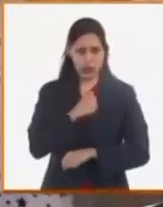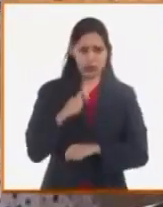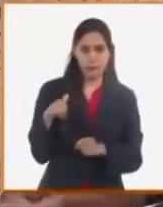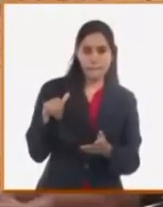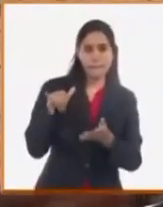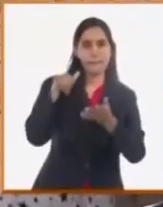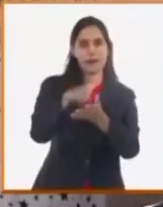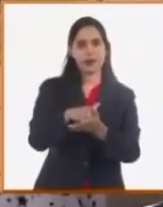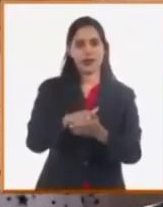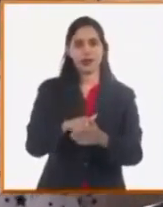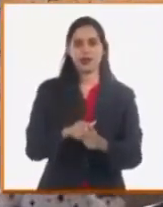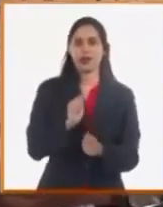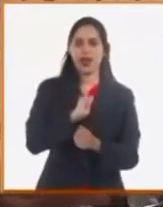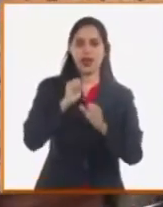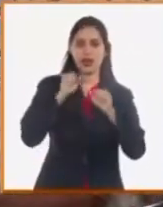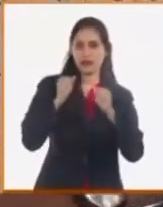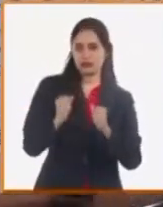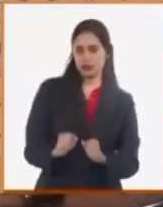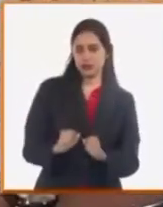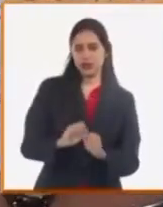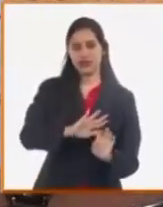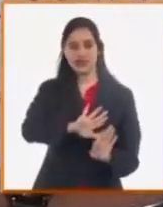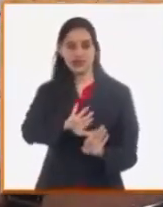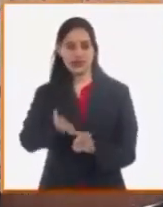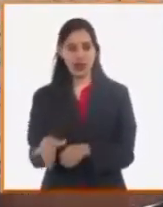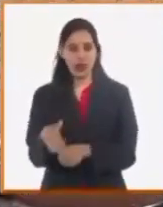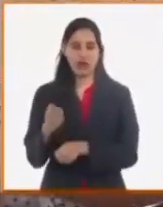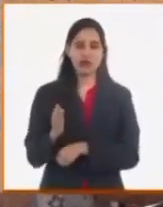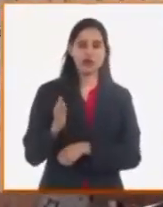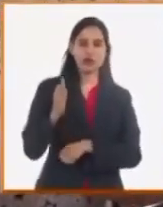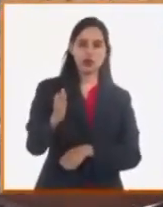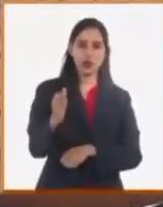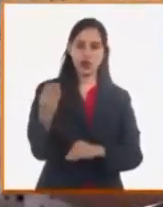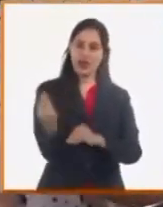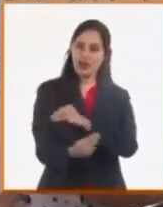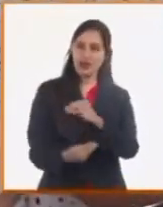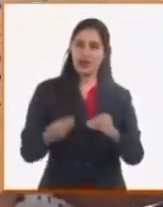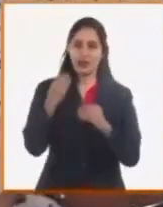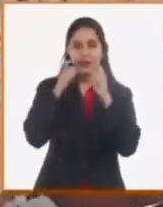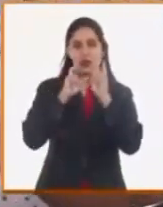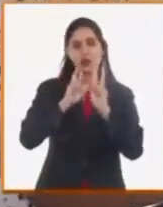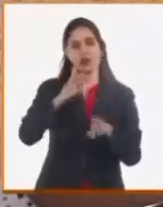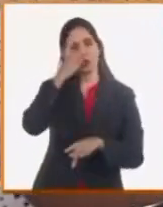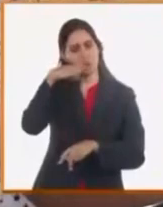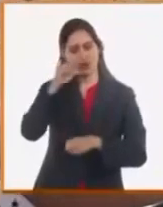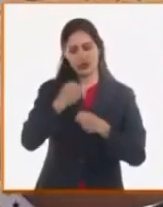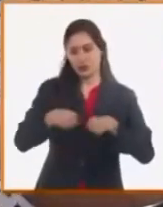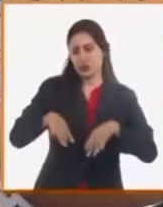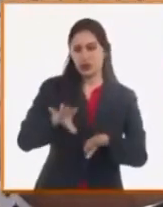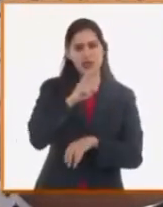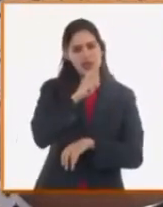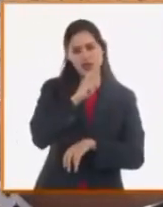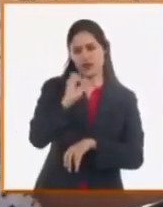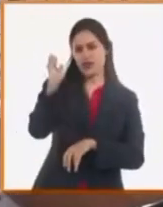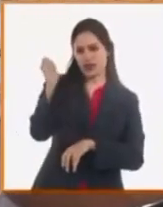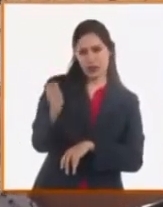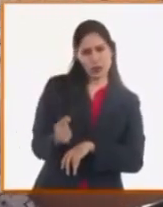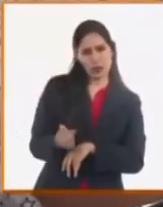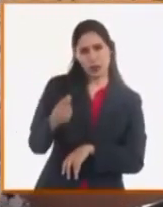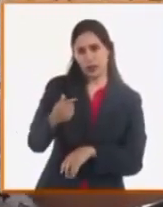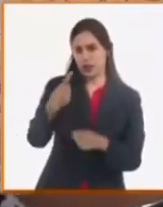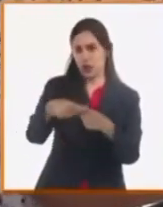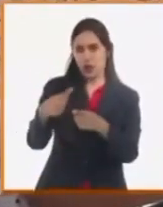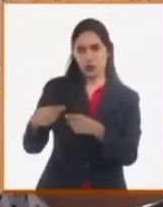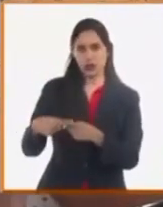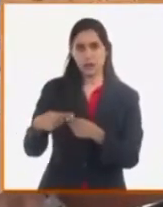comprometerse con la construcción de un futuro en Cuba hay situaciones complejísima eh económicas y de todo tipo Pero